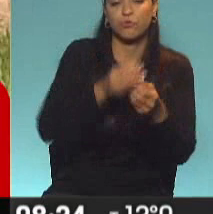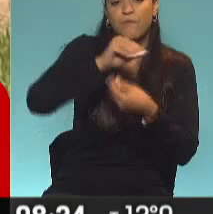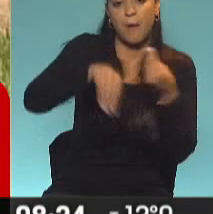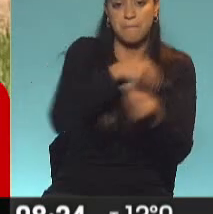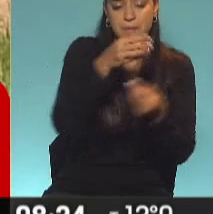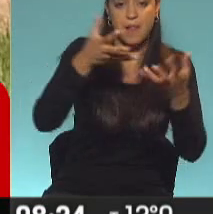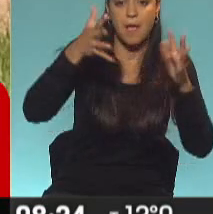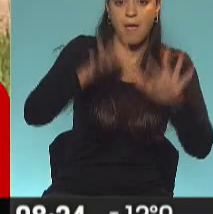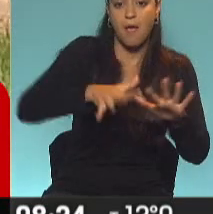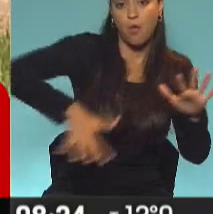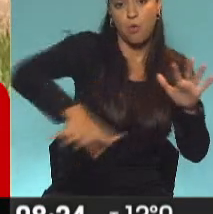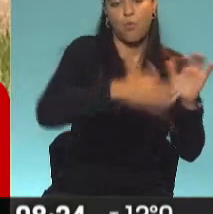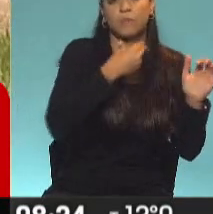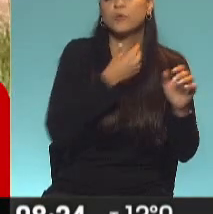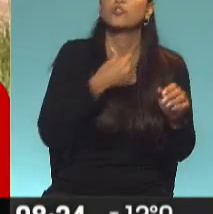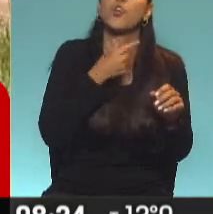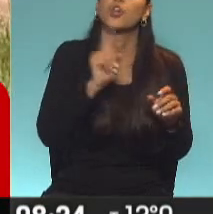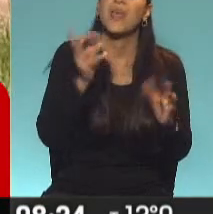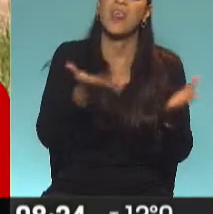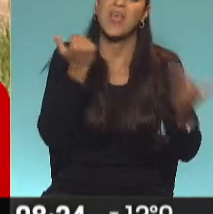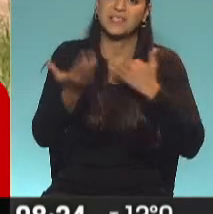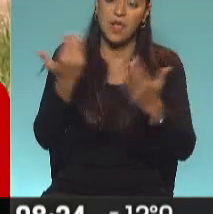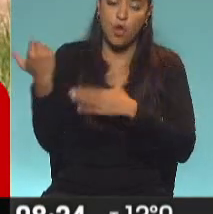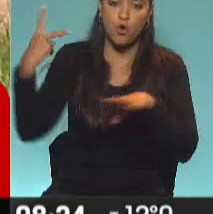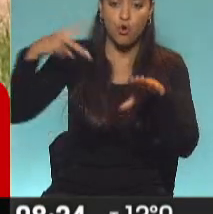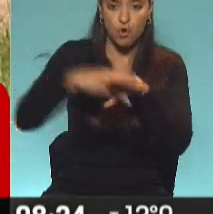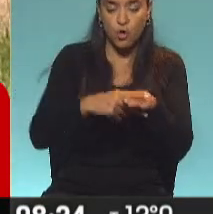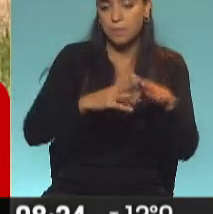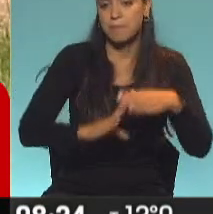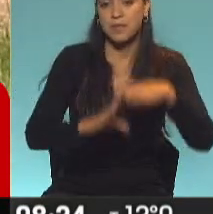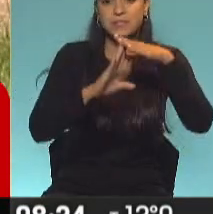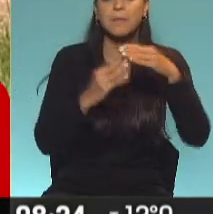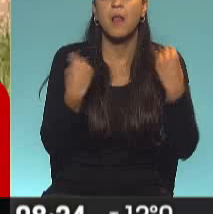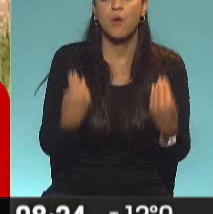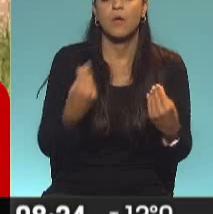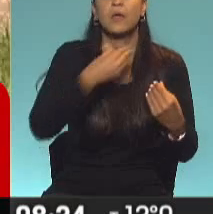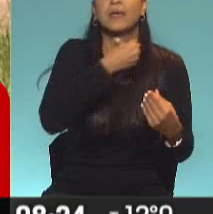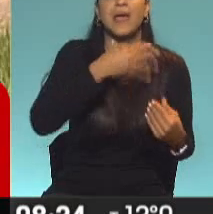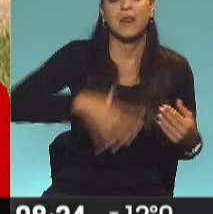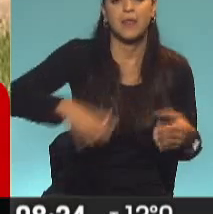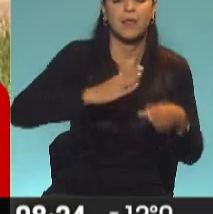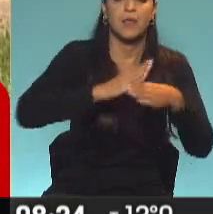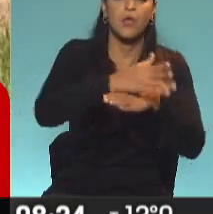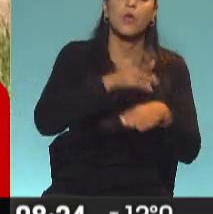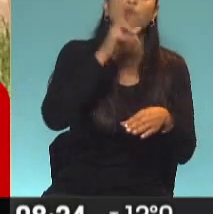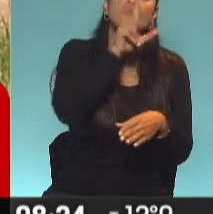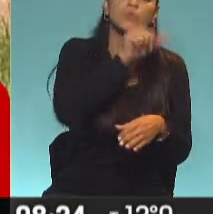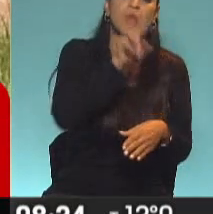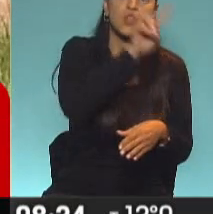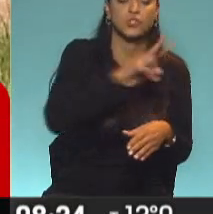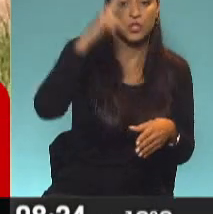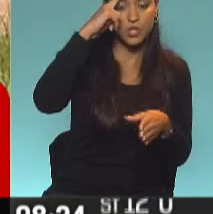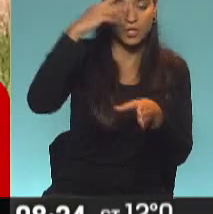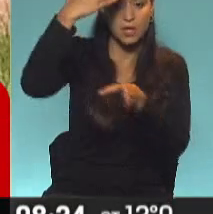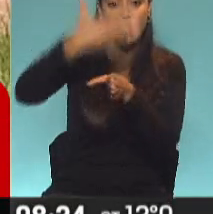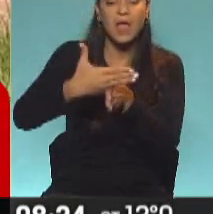que están en el lugar y en rechazo al desalojo. El corte principal es el que ocurre allí en Guernica, en el cruce de la ruta 210 y la